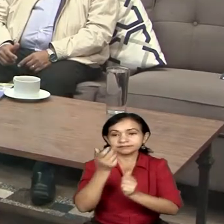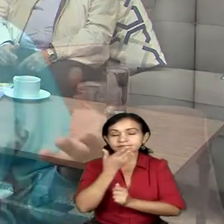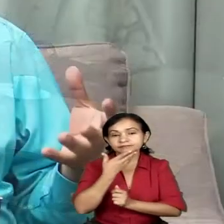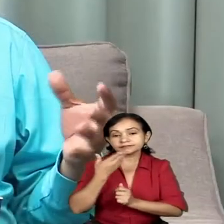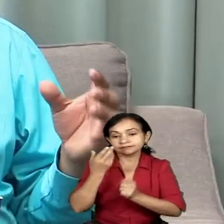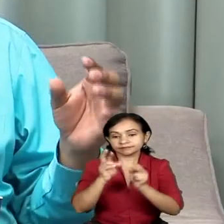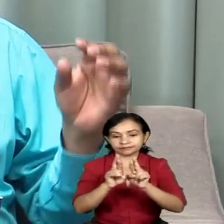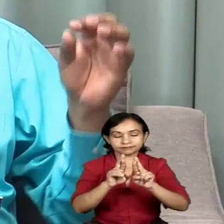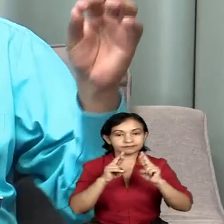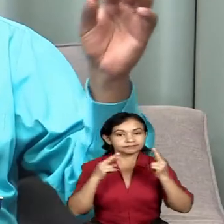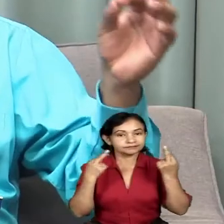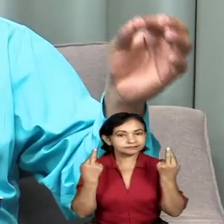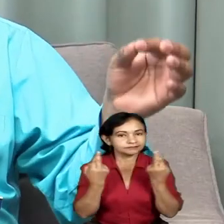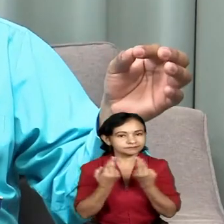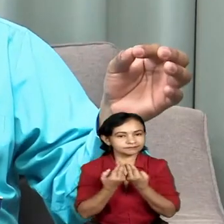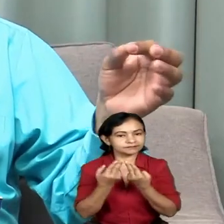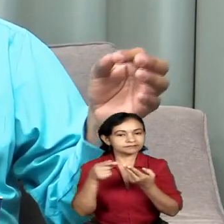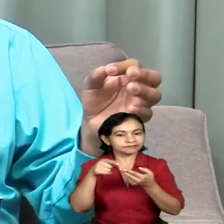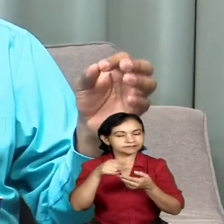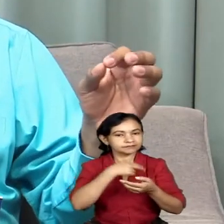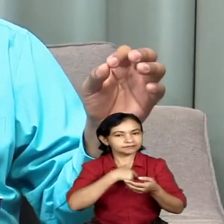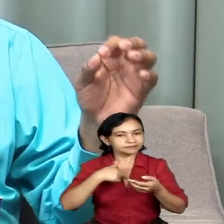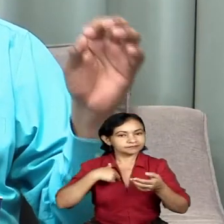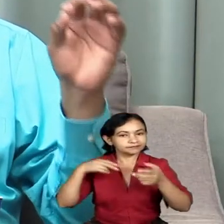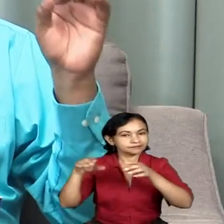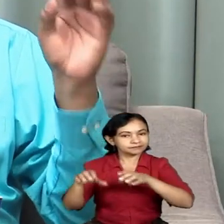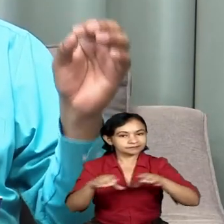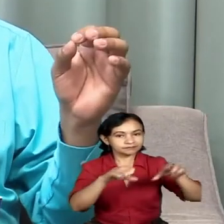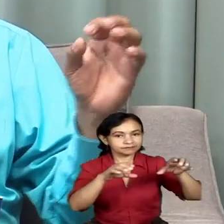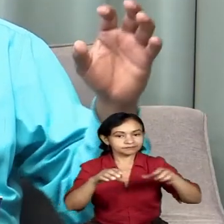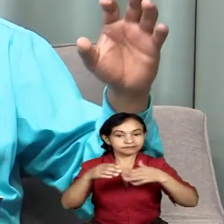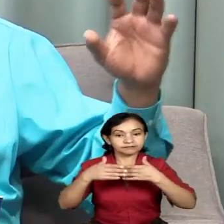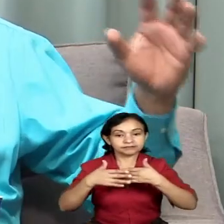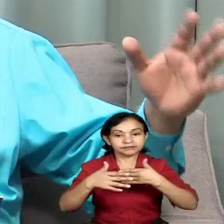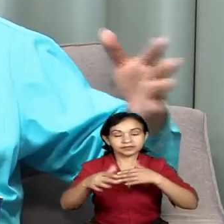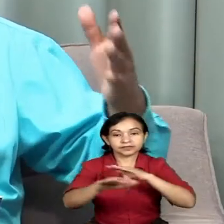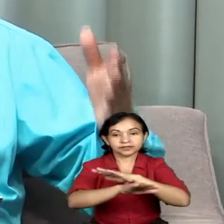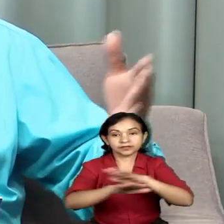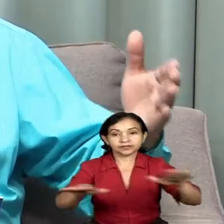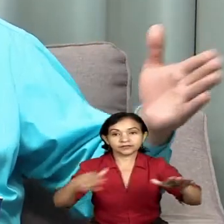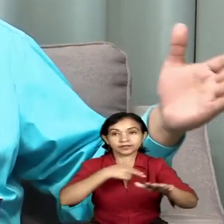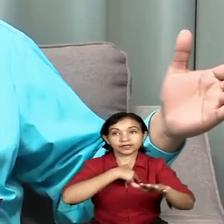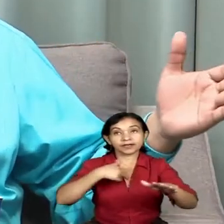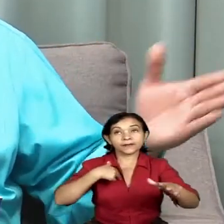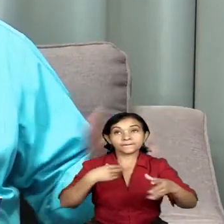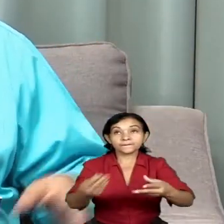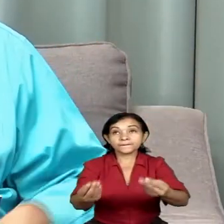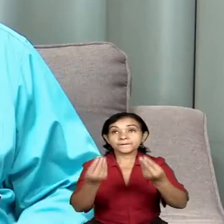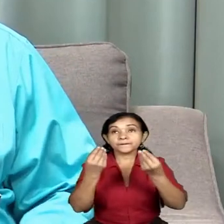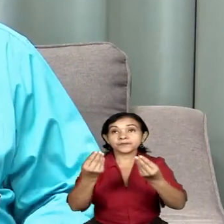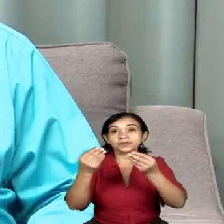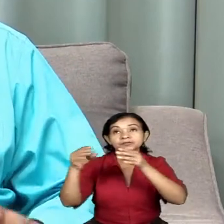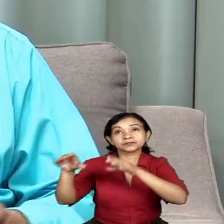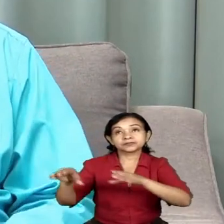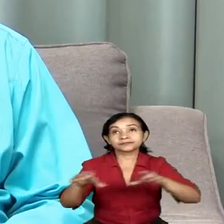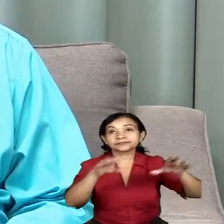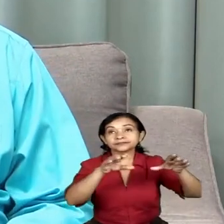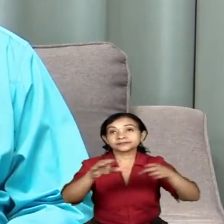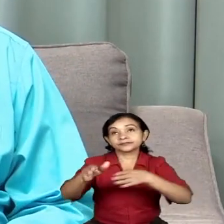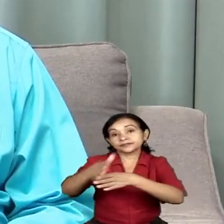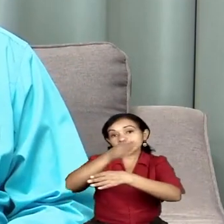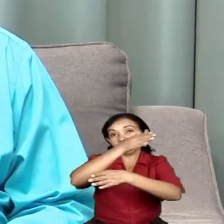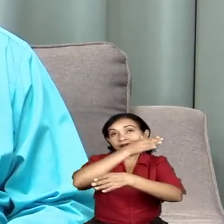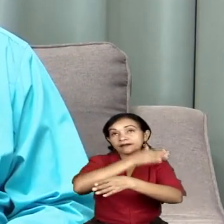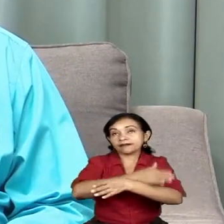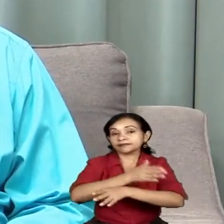reúnen y llegan a este evento, porque al final es un evento, pero conllevó un montón de actividades previas. Así es